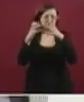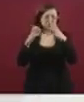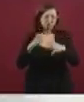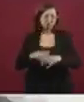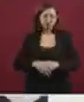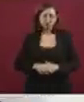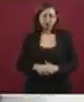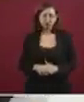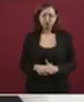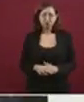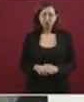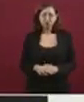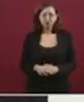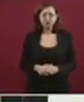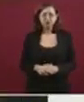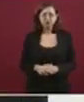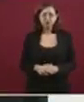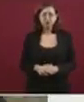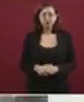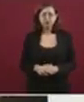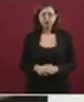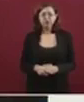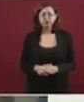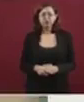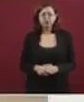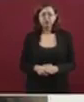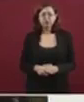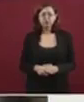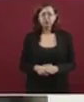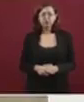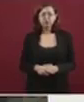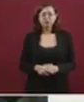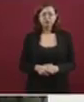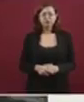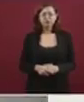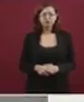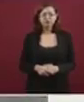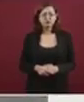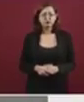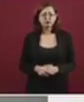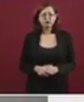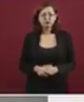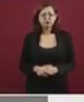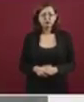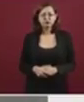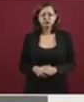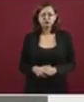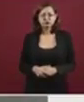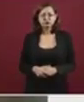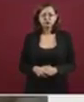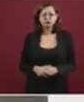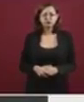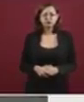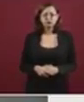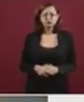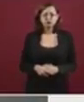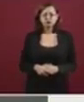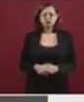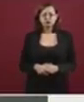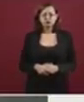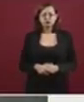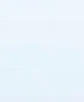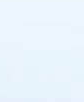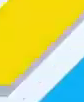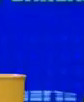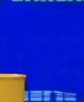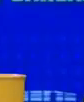a minuto, la línea de tiempo de la detención, de los hechos que ocurrieron allá en Culiacán, en Sinaloa. Más adelante en